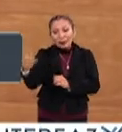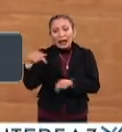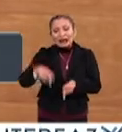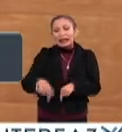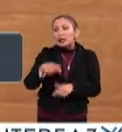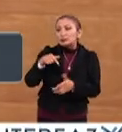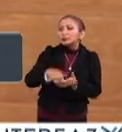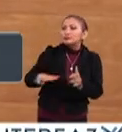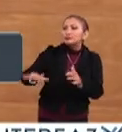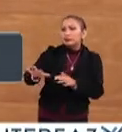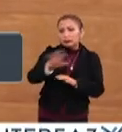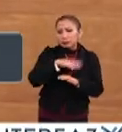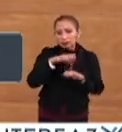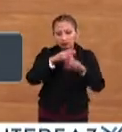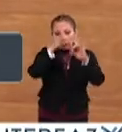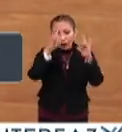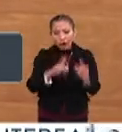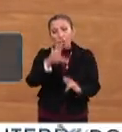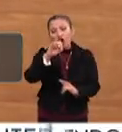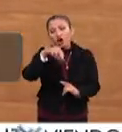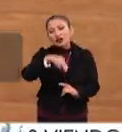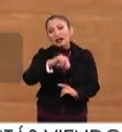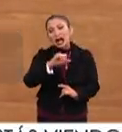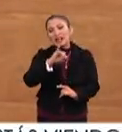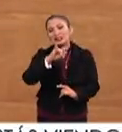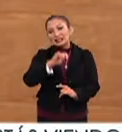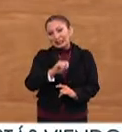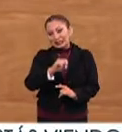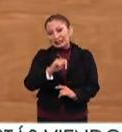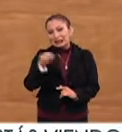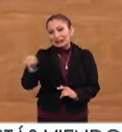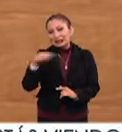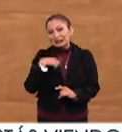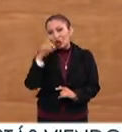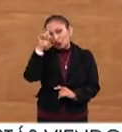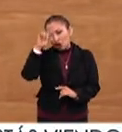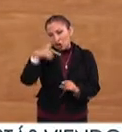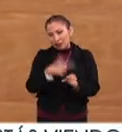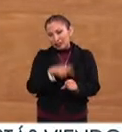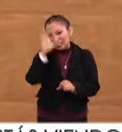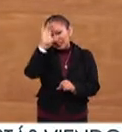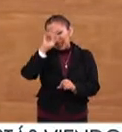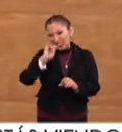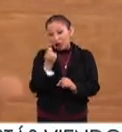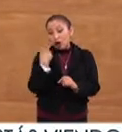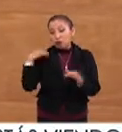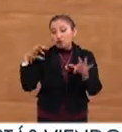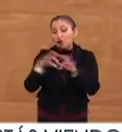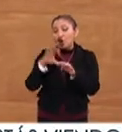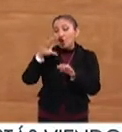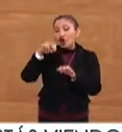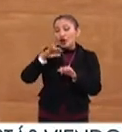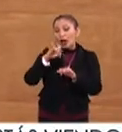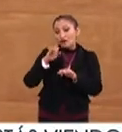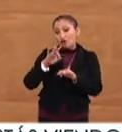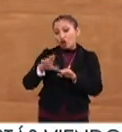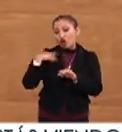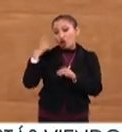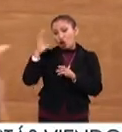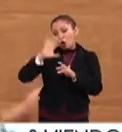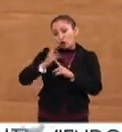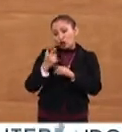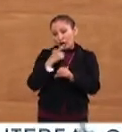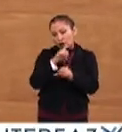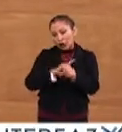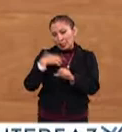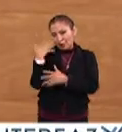Estamos aquí en el stand del CONACYT, el Consejo Nacional de Ciencia y Tecnología, que tiene un convenio con la CONAFOR, con la Comisión Nacional Forestal.